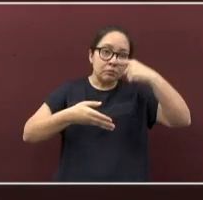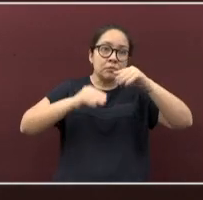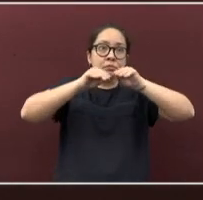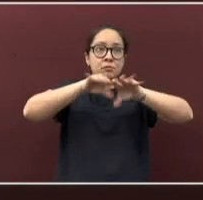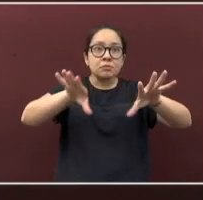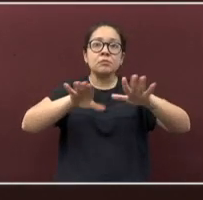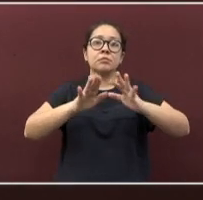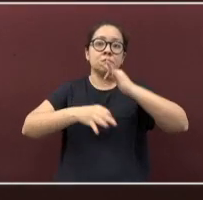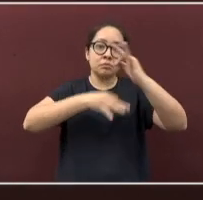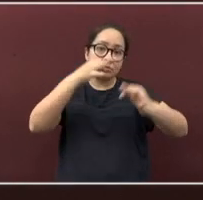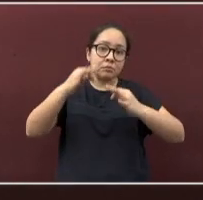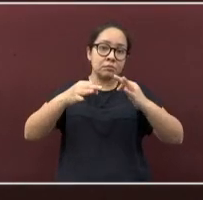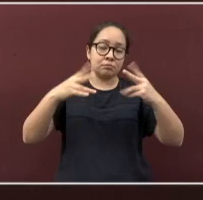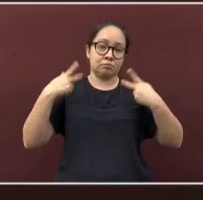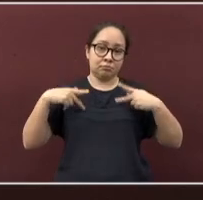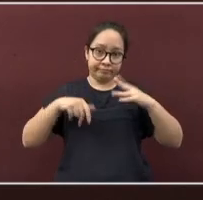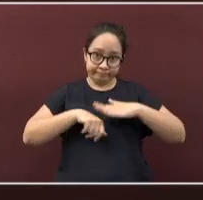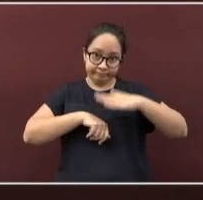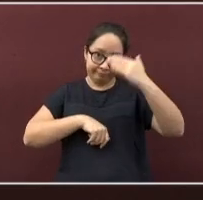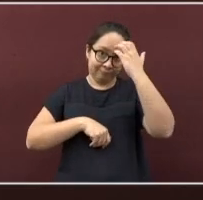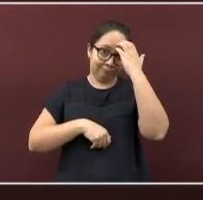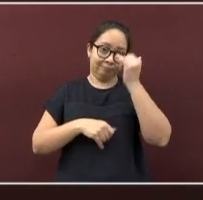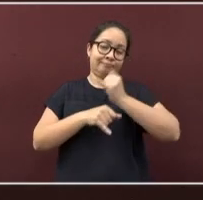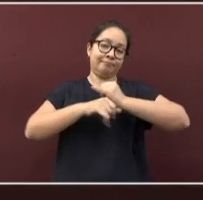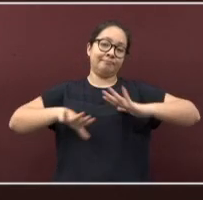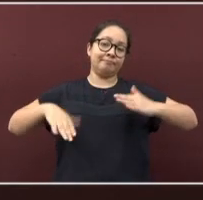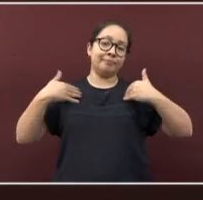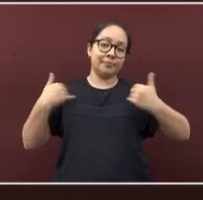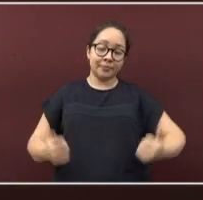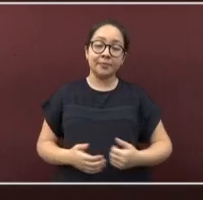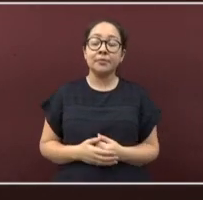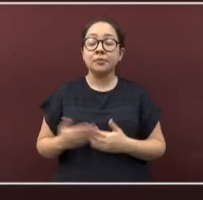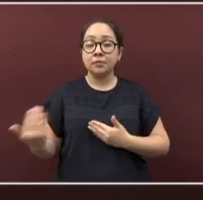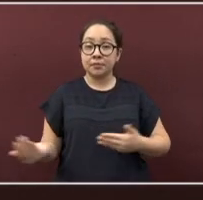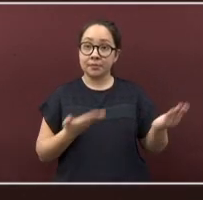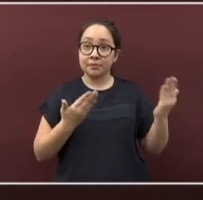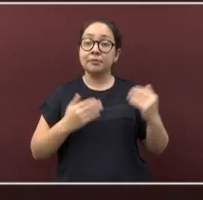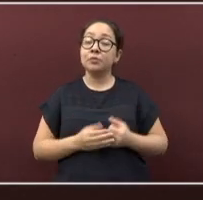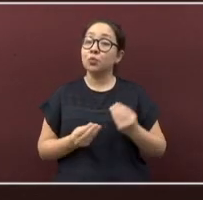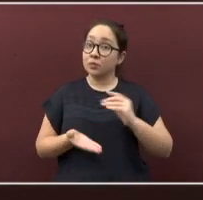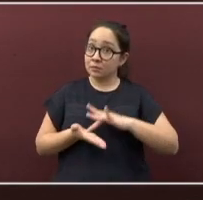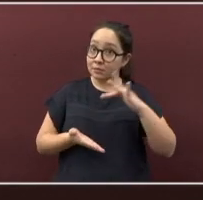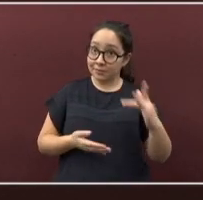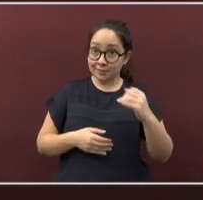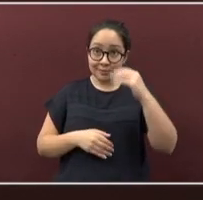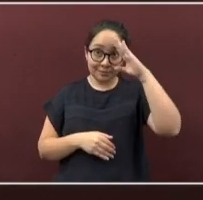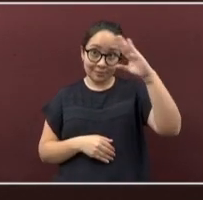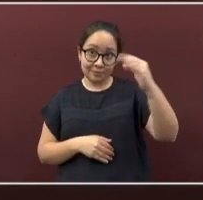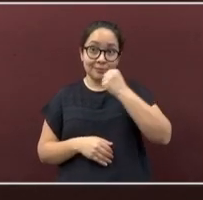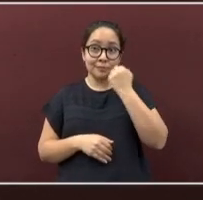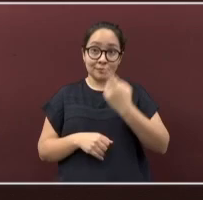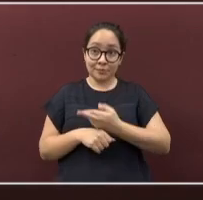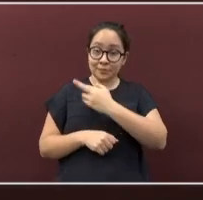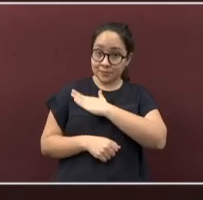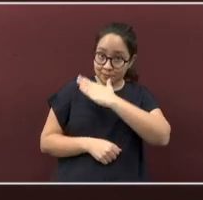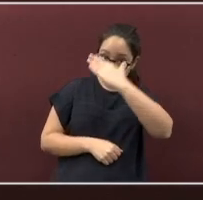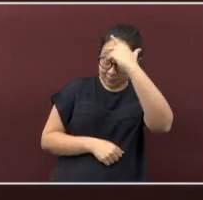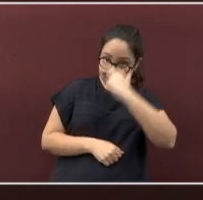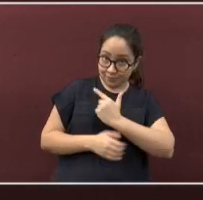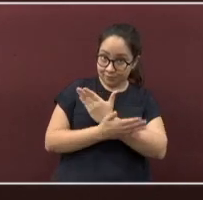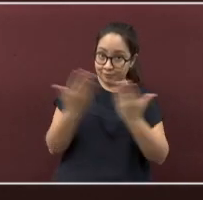estén debidamente informadas adelante señor doctor muchas gracias señor secretario muy buenas noches